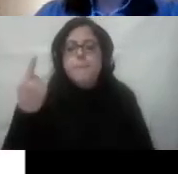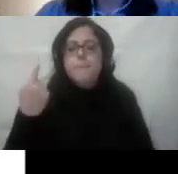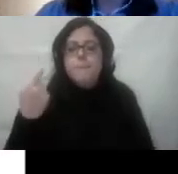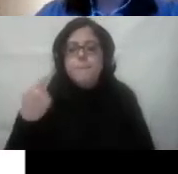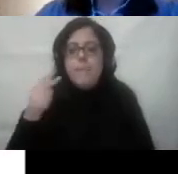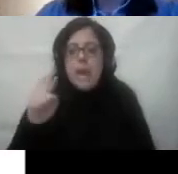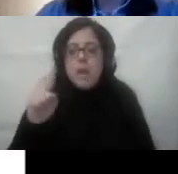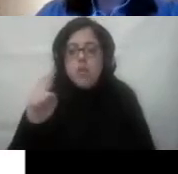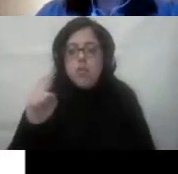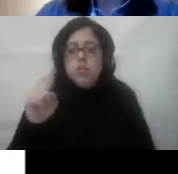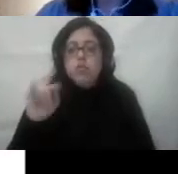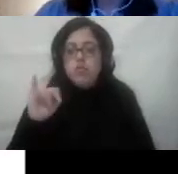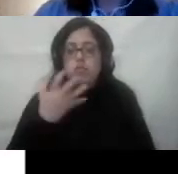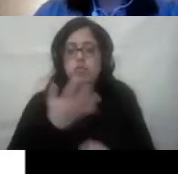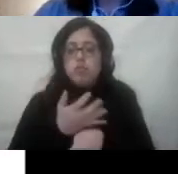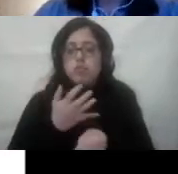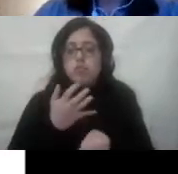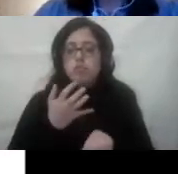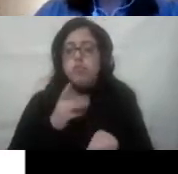contamos con más tiempo. Por eso